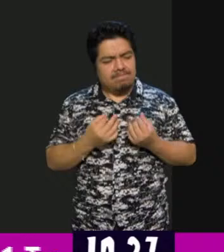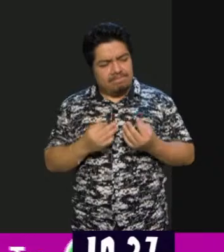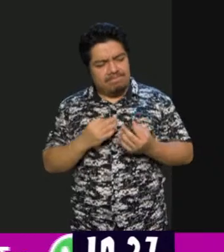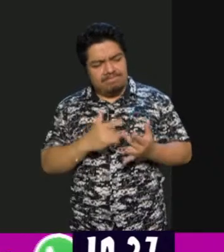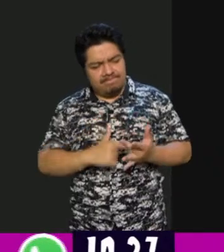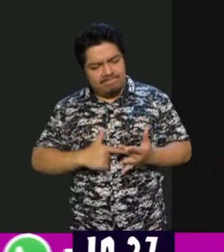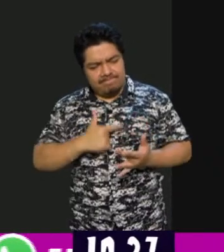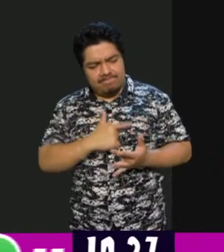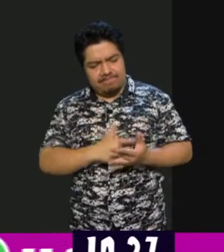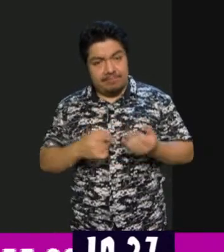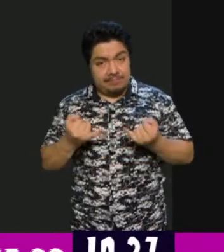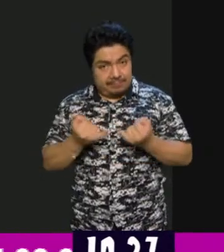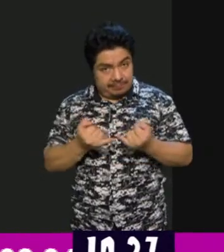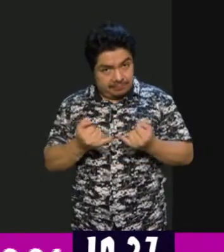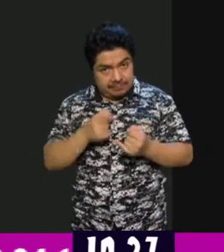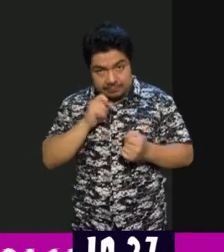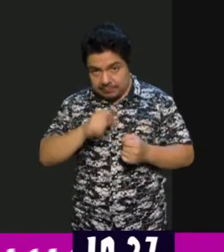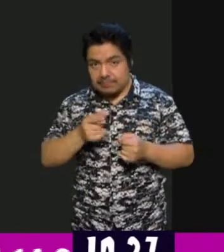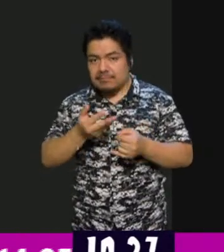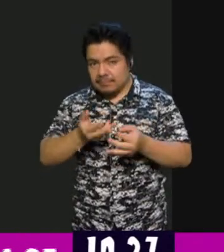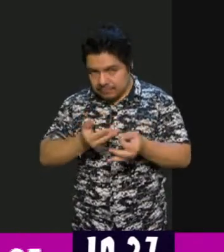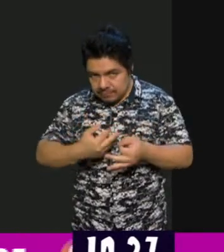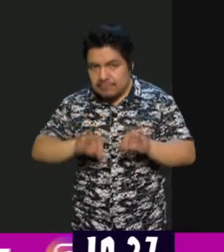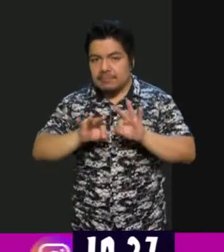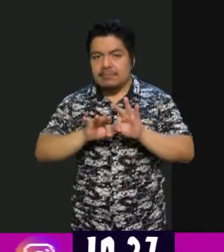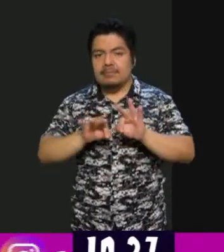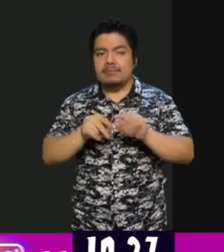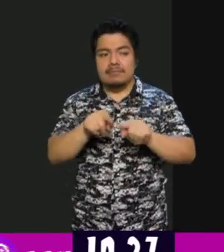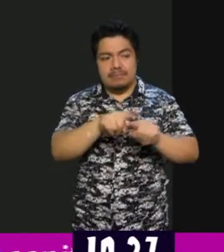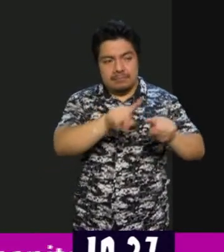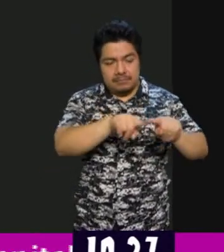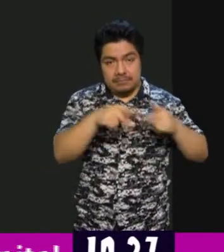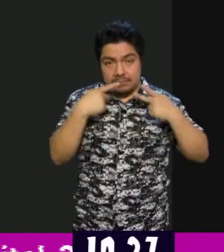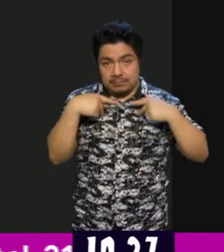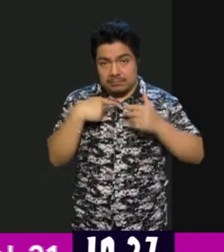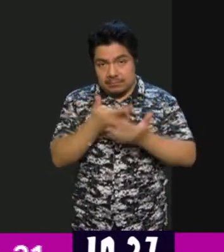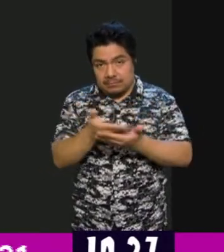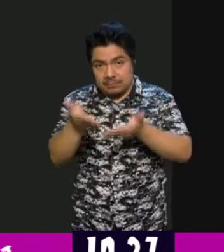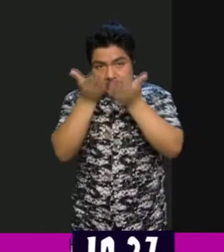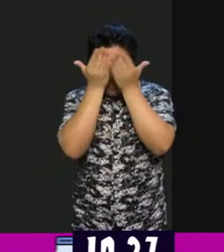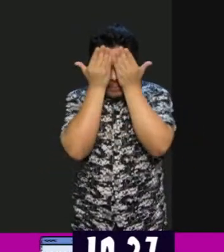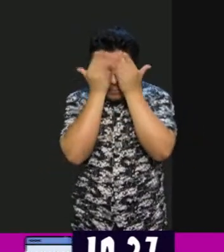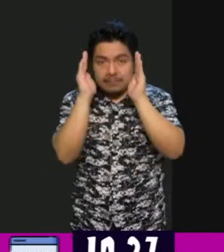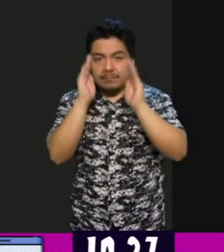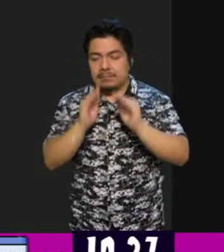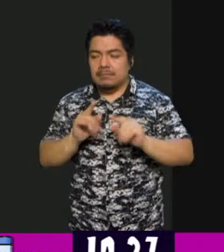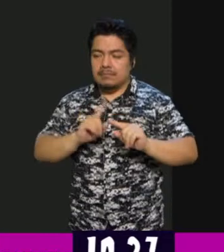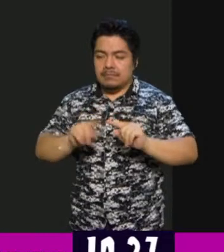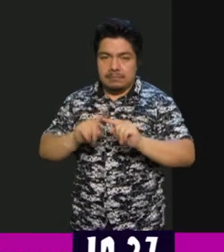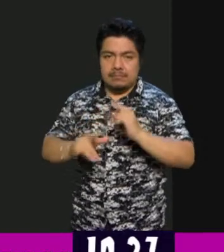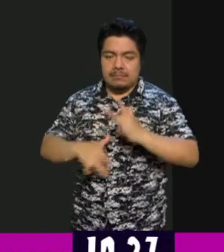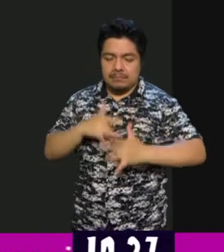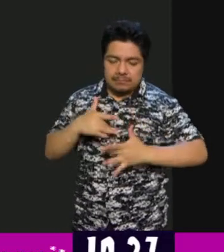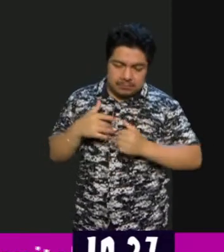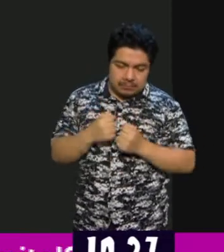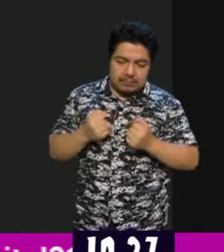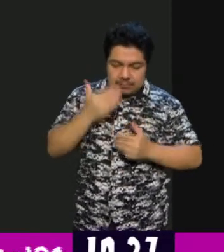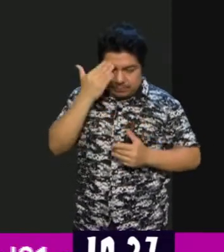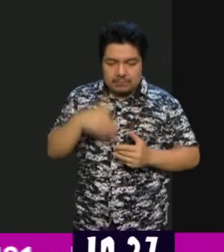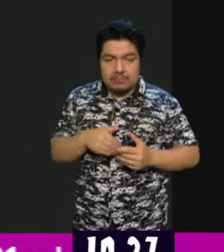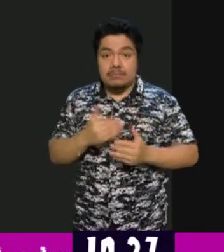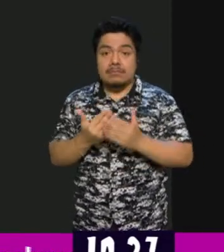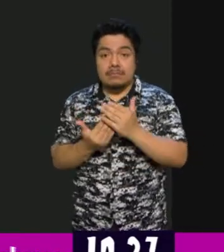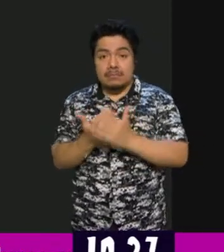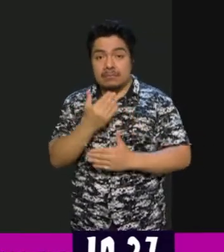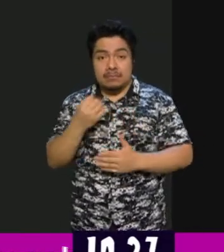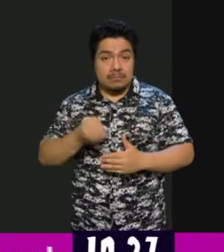todo, abre pues las conciencias de muchos de los televidentes. Como ustedes saben, Las